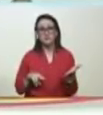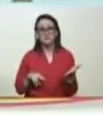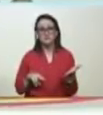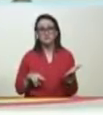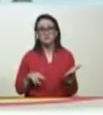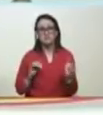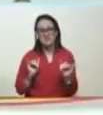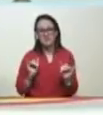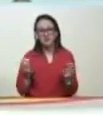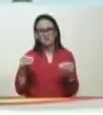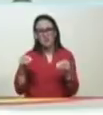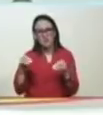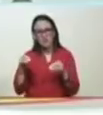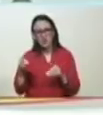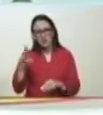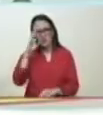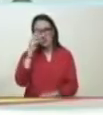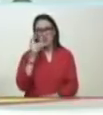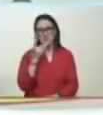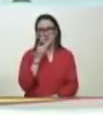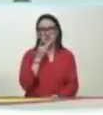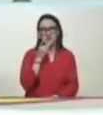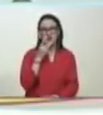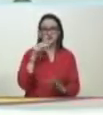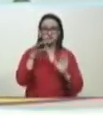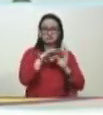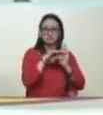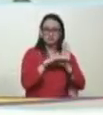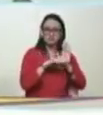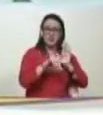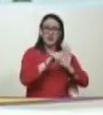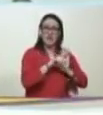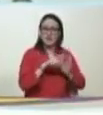acordados en República Dominicana de amplias garantías.